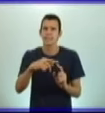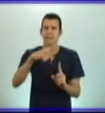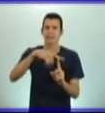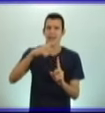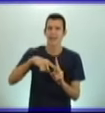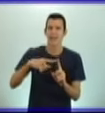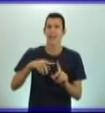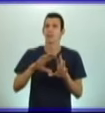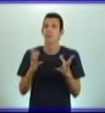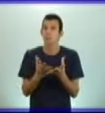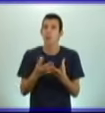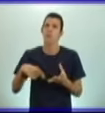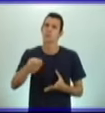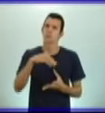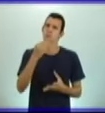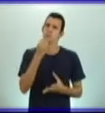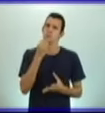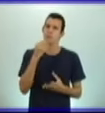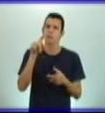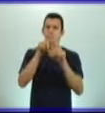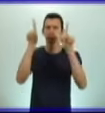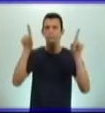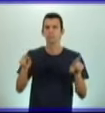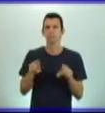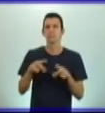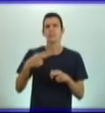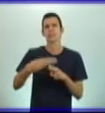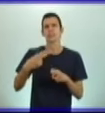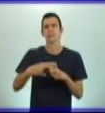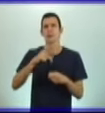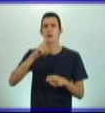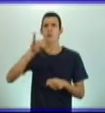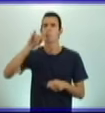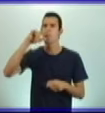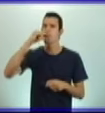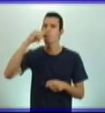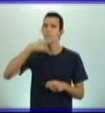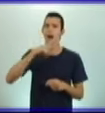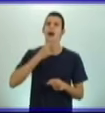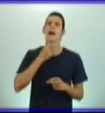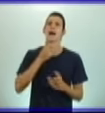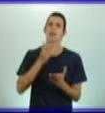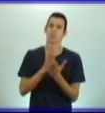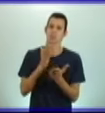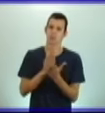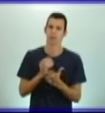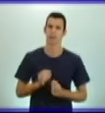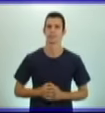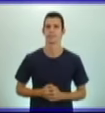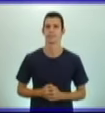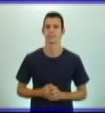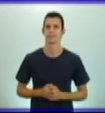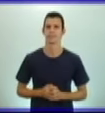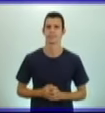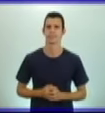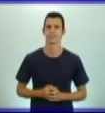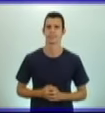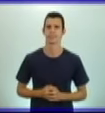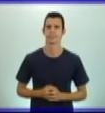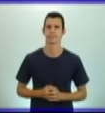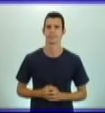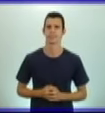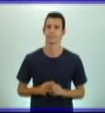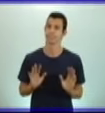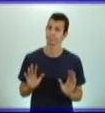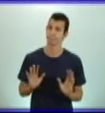ampliar y hallar o calcular otros ejercicios. Bueno, aunque